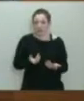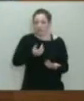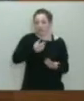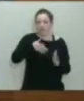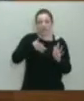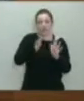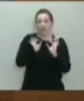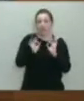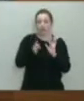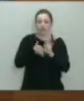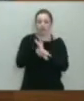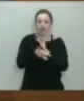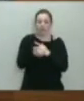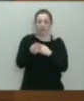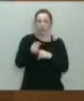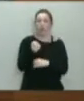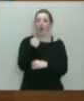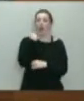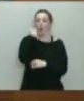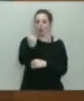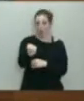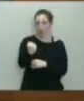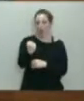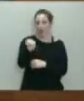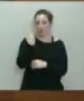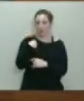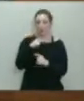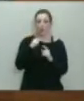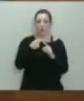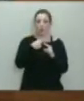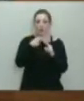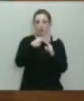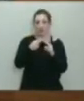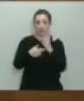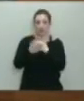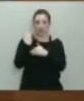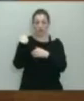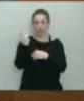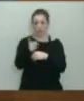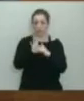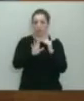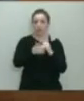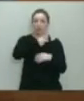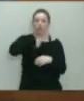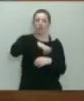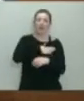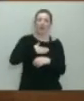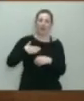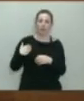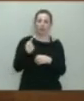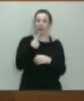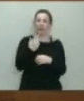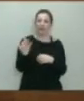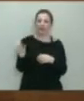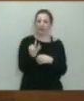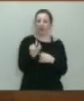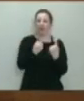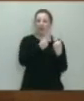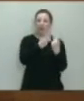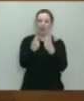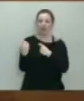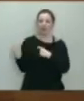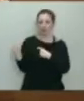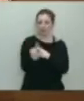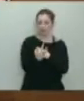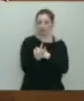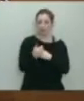supone apoyar o convalidar las políticas del pasado. Precisamente lo que queremos decir es que lo que hace falta es